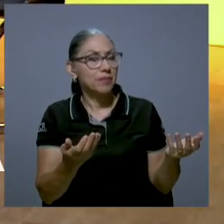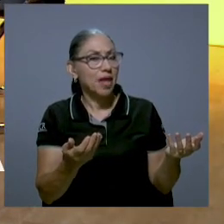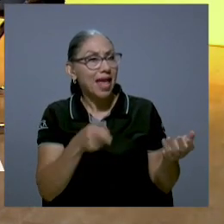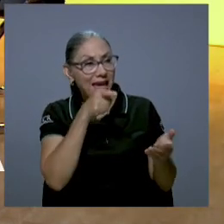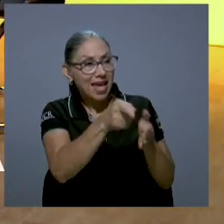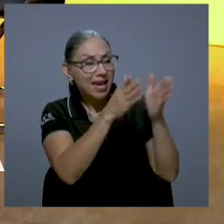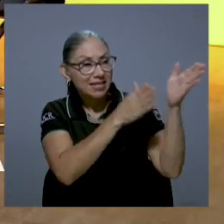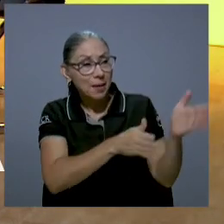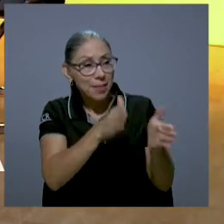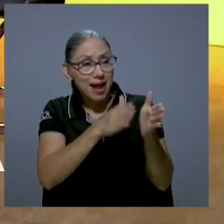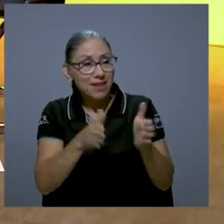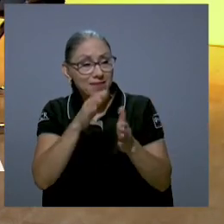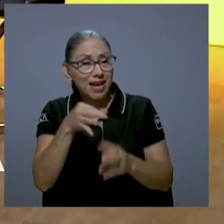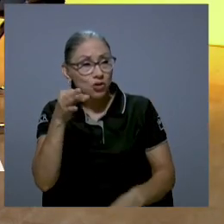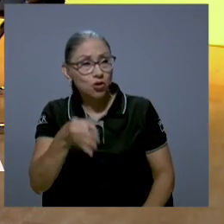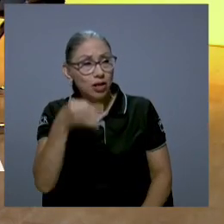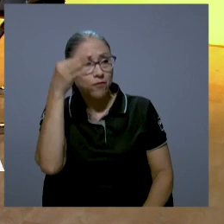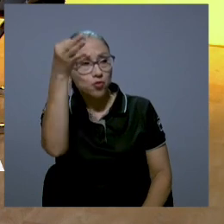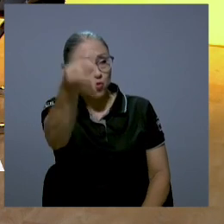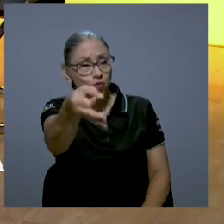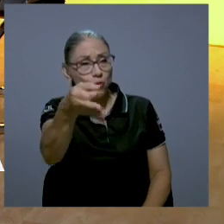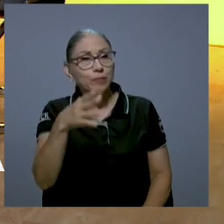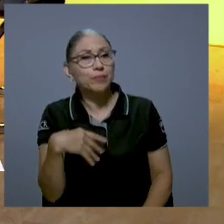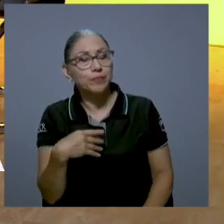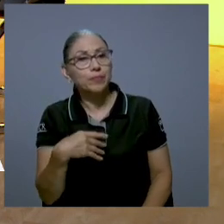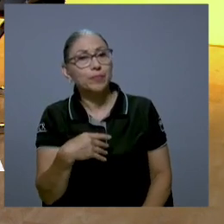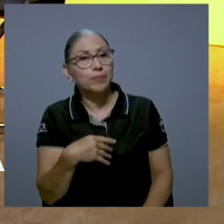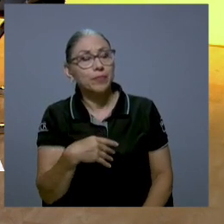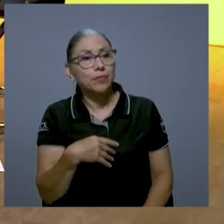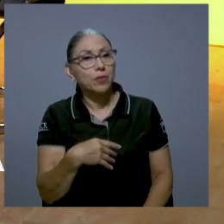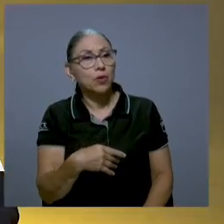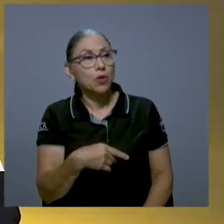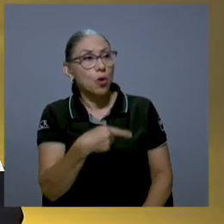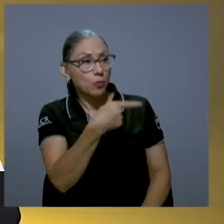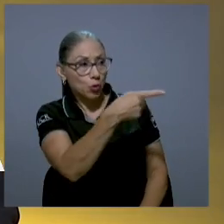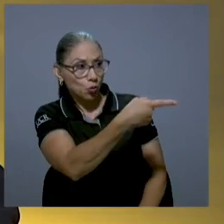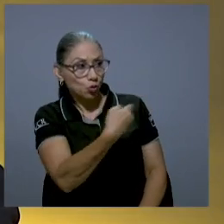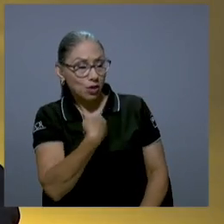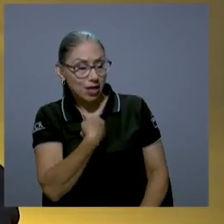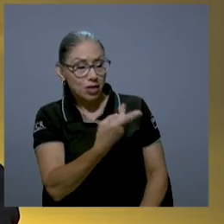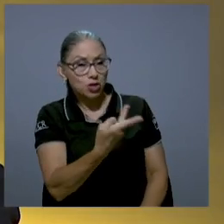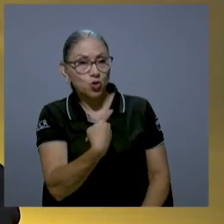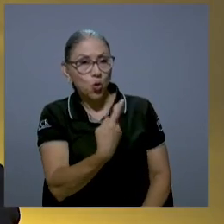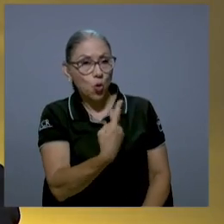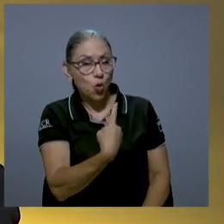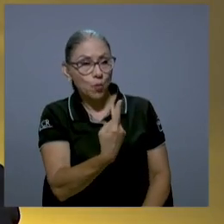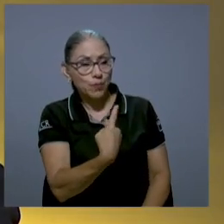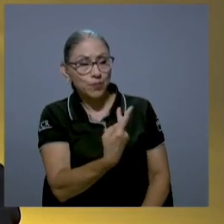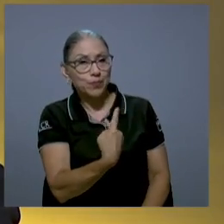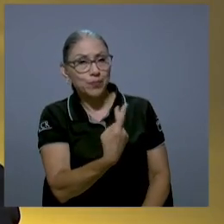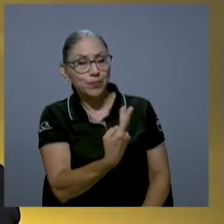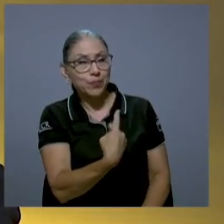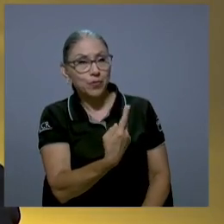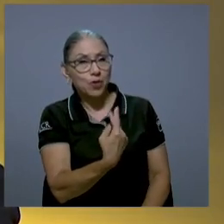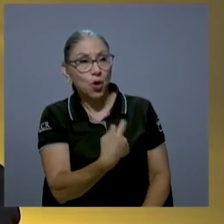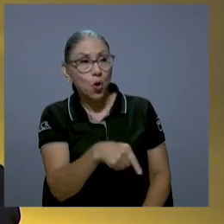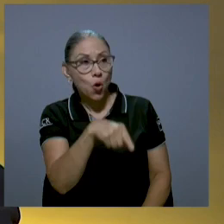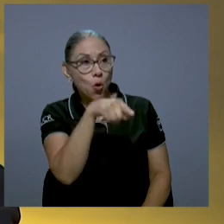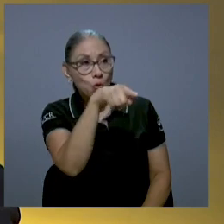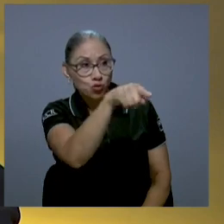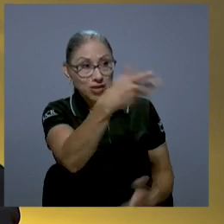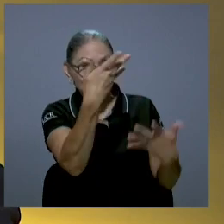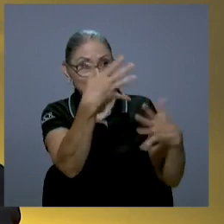planificación del futuro? Usted y yo usted peina